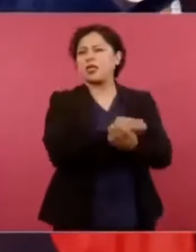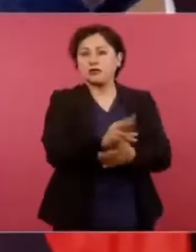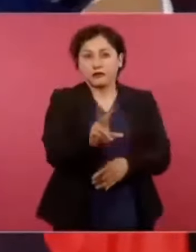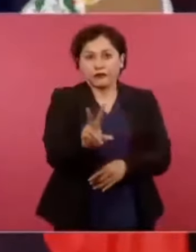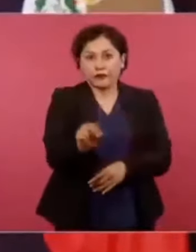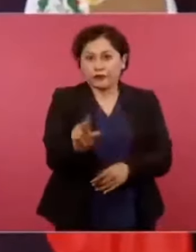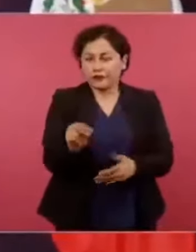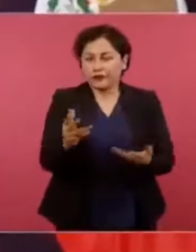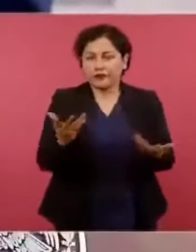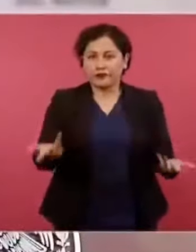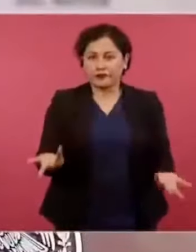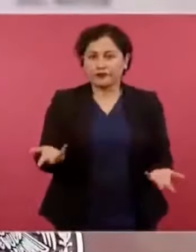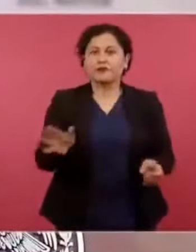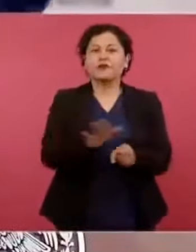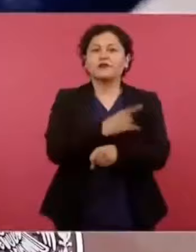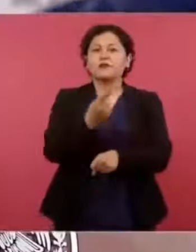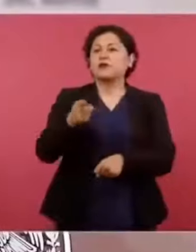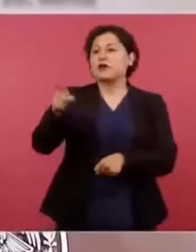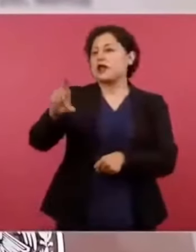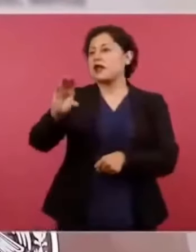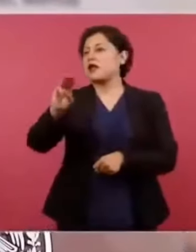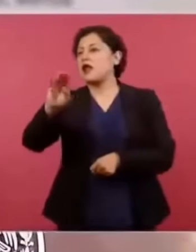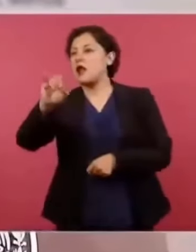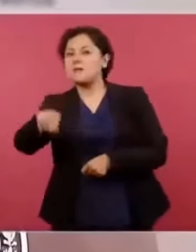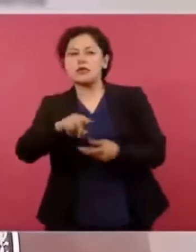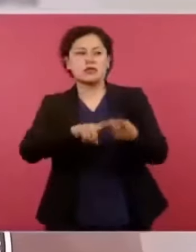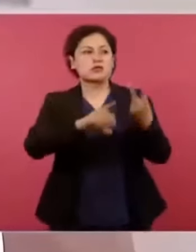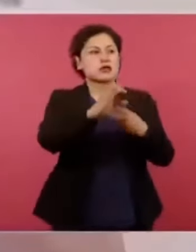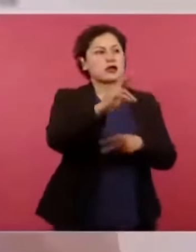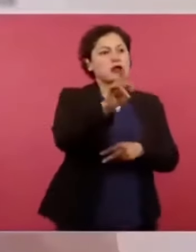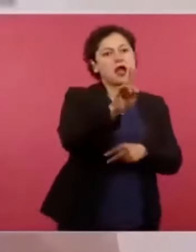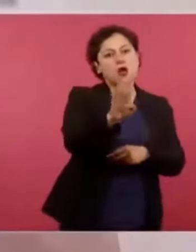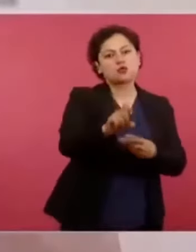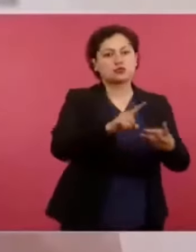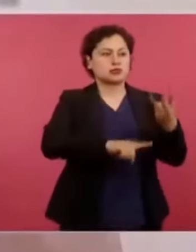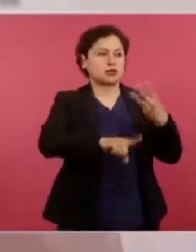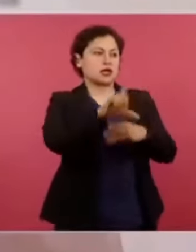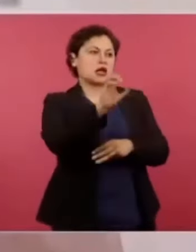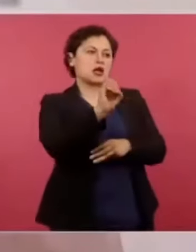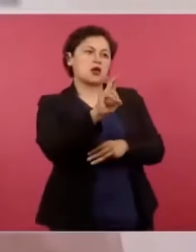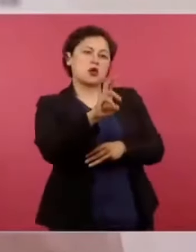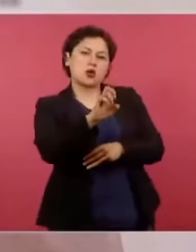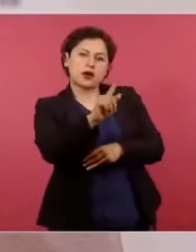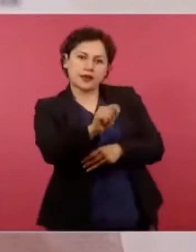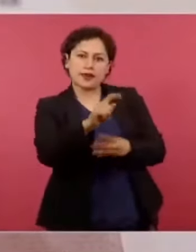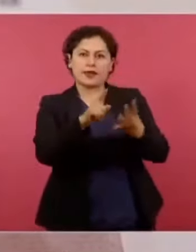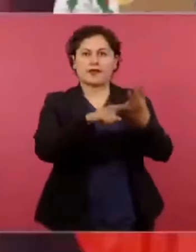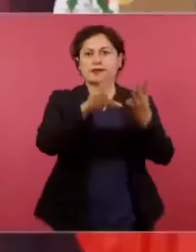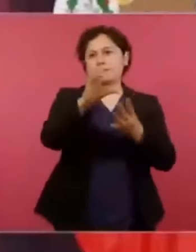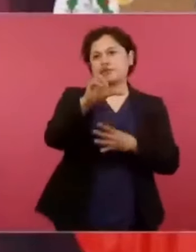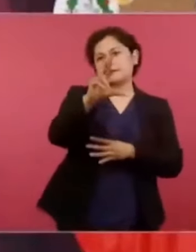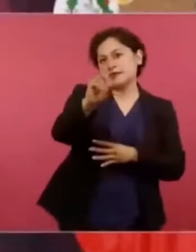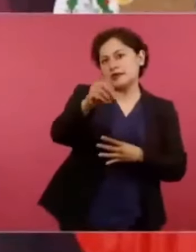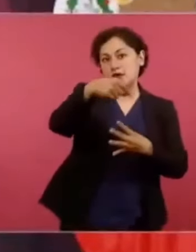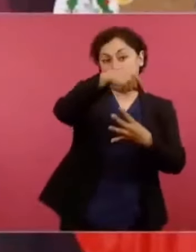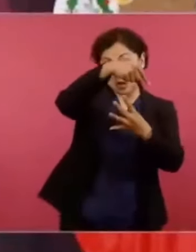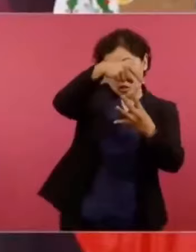que Aguilar Camí y que crause y que L De Mola y que Ciro